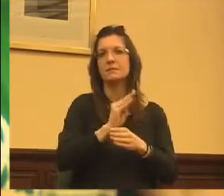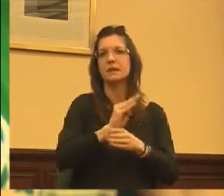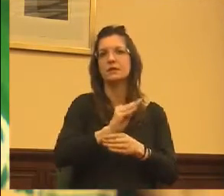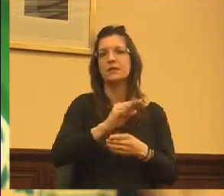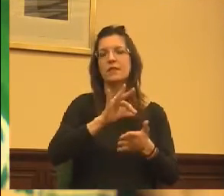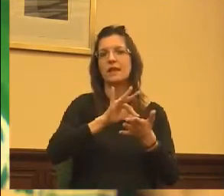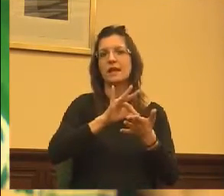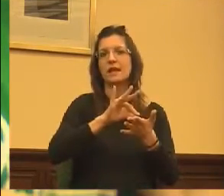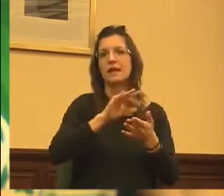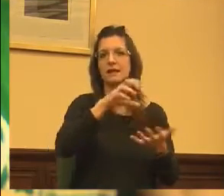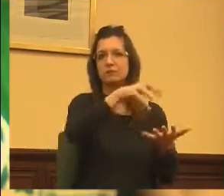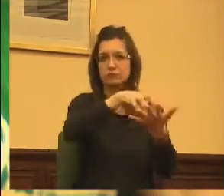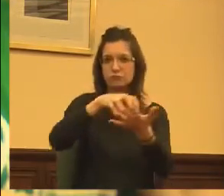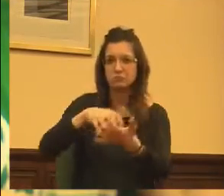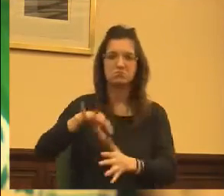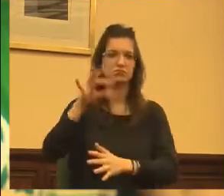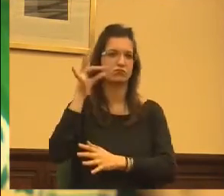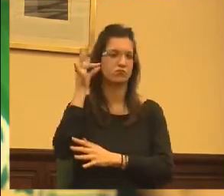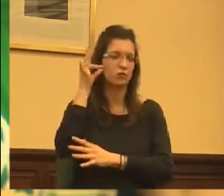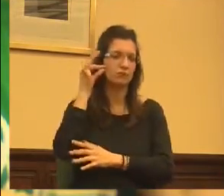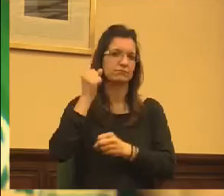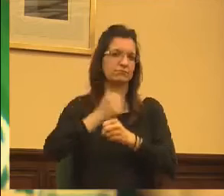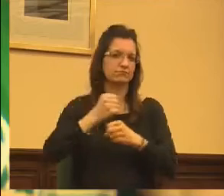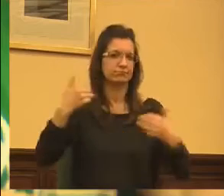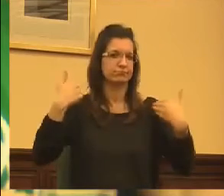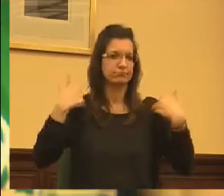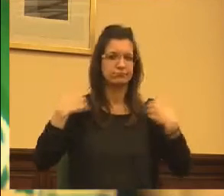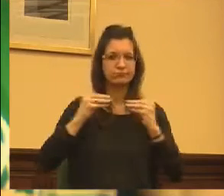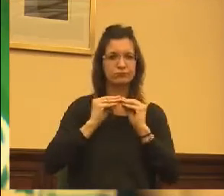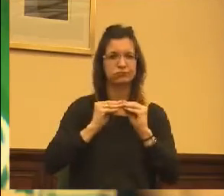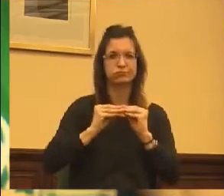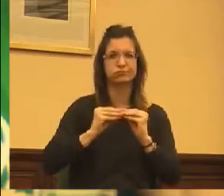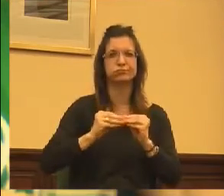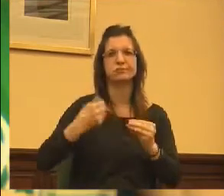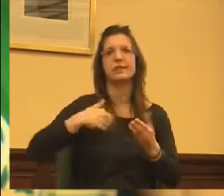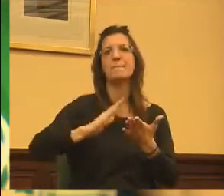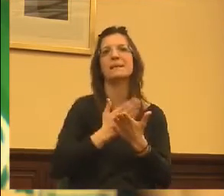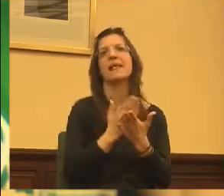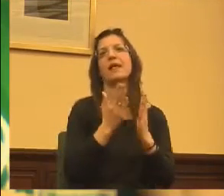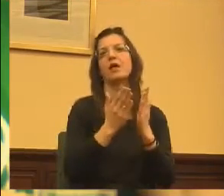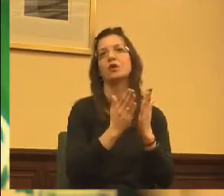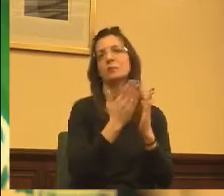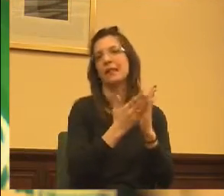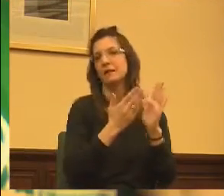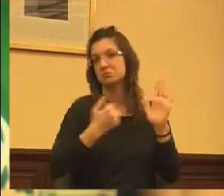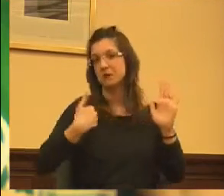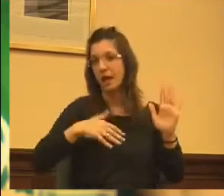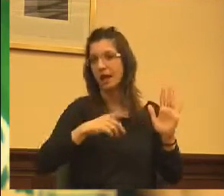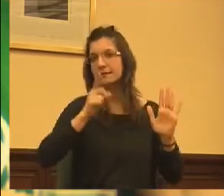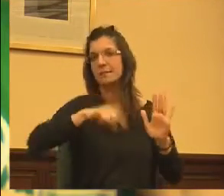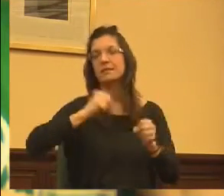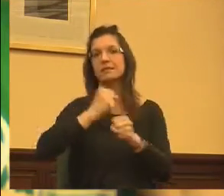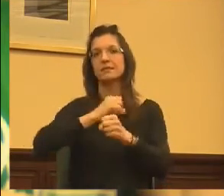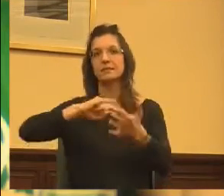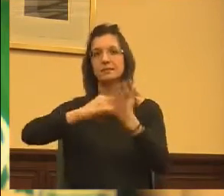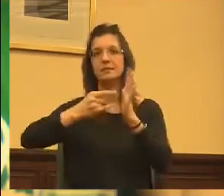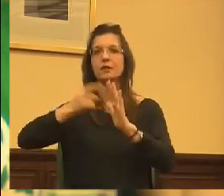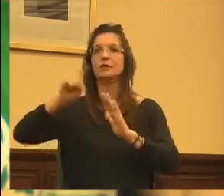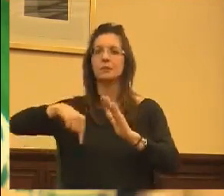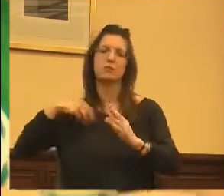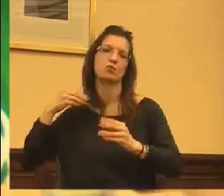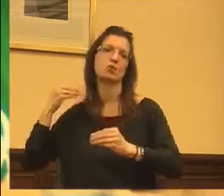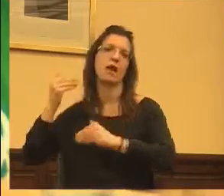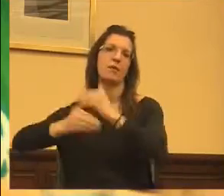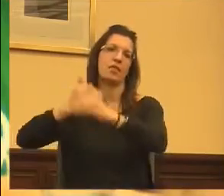Moratinos, doña Ángeles Cortizas, o sea, la parte de los pliegos está muy avanzada y la parte del trabajo técnico está muy avanzado por parte